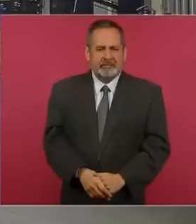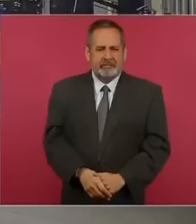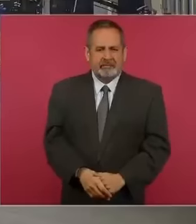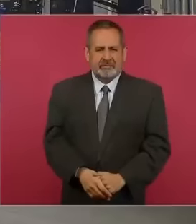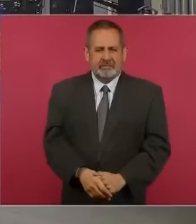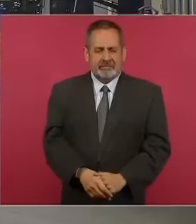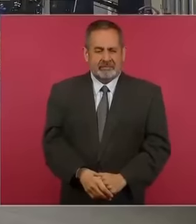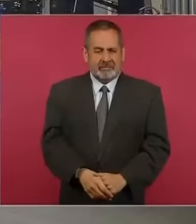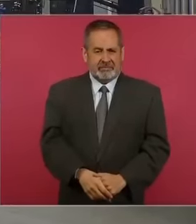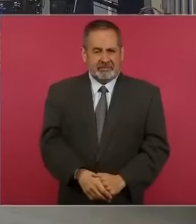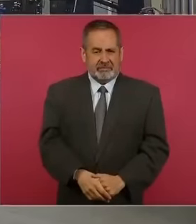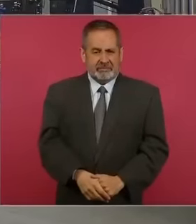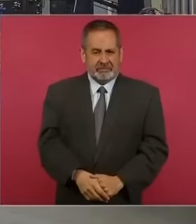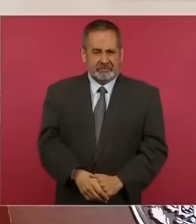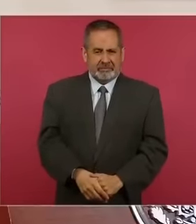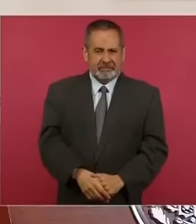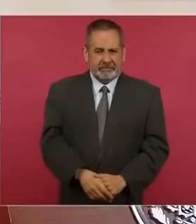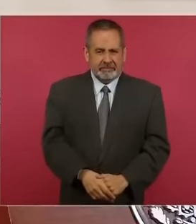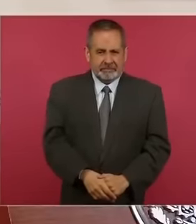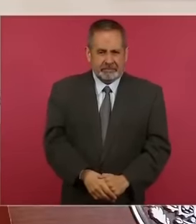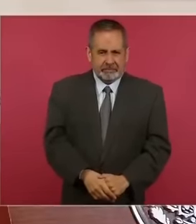¿Eh?